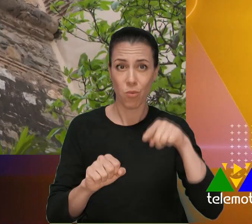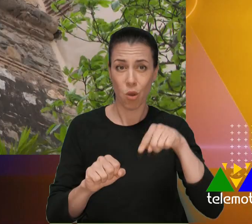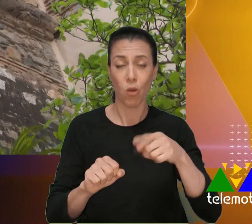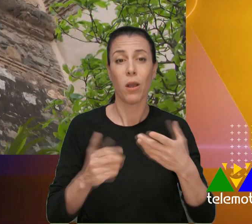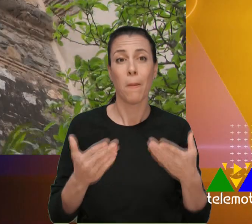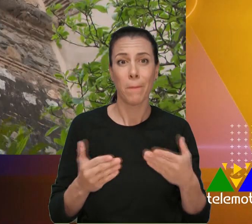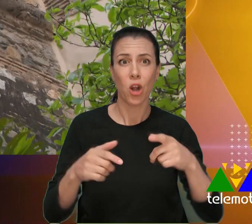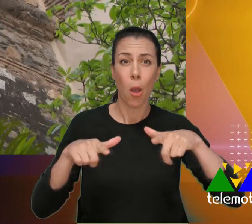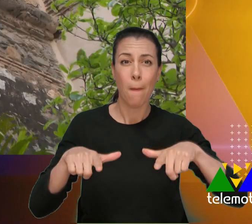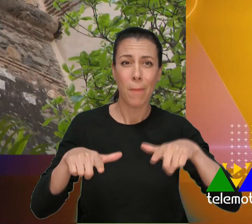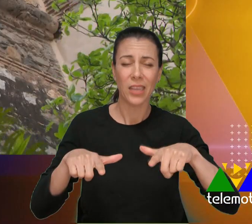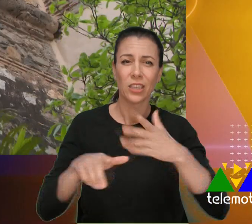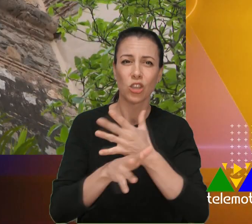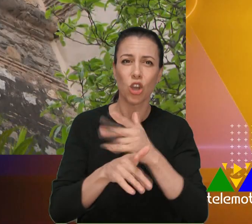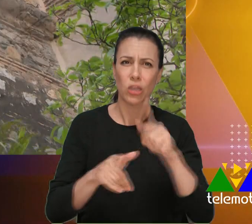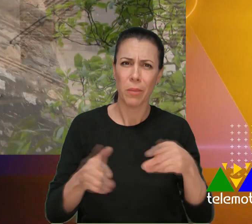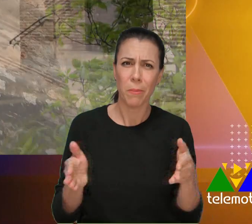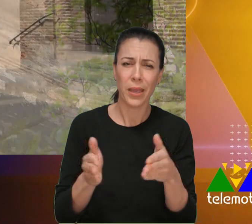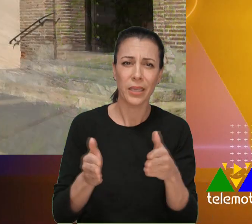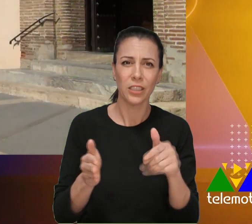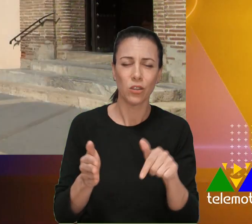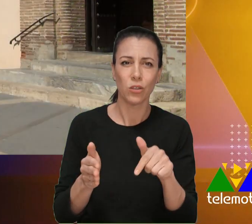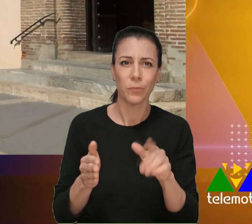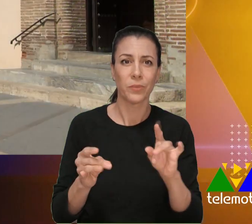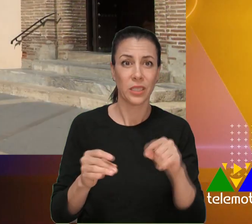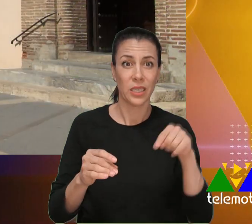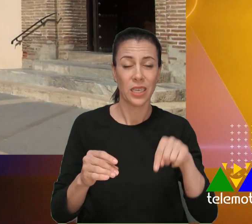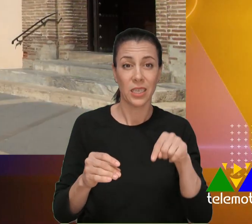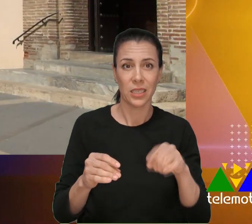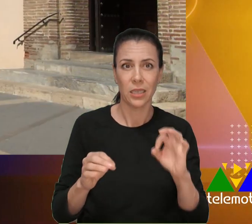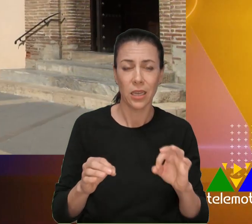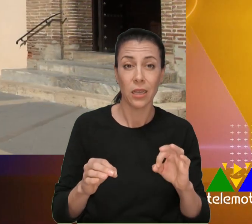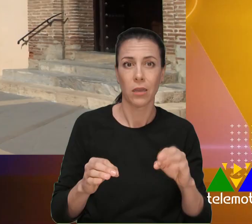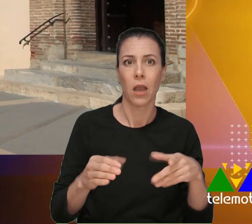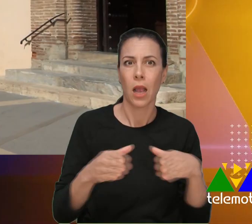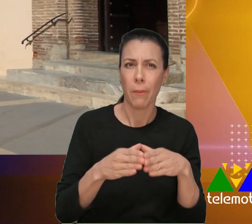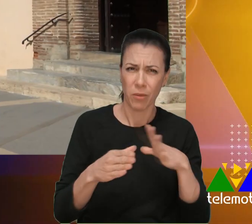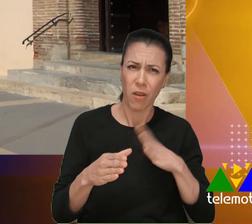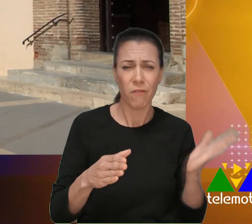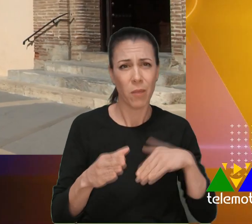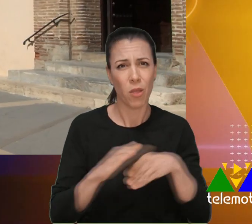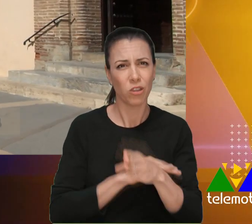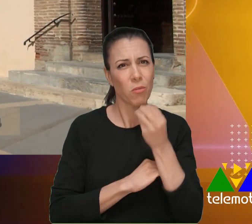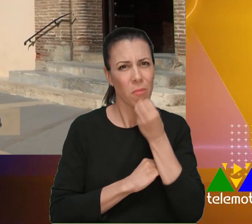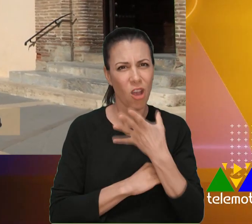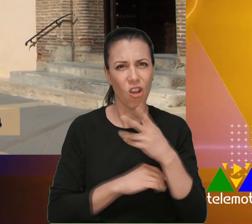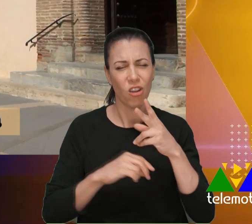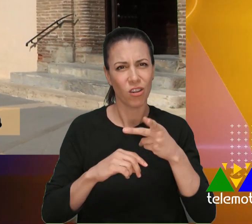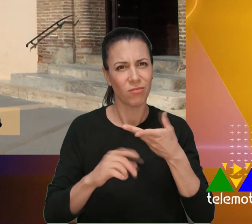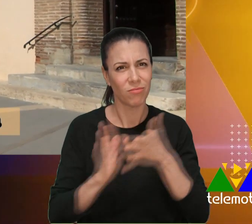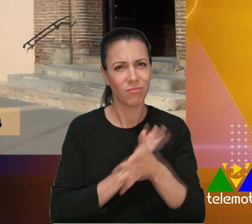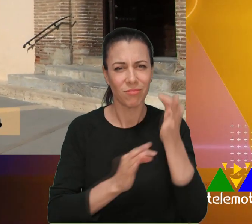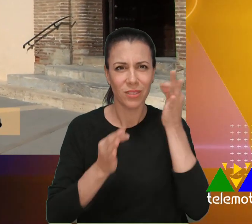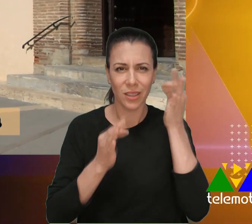y ese patio tan pequeñito también que queda ahí. Ahí queda, esta fue la capilla bautismal. ¿Nos metemos dentro? Entramos en la capilla